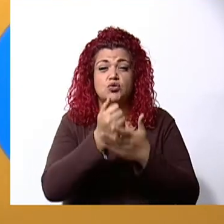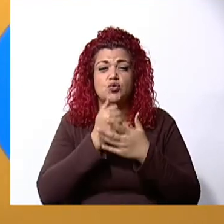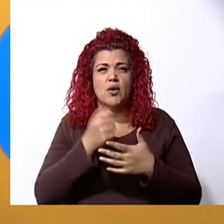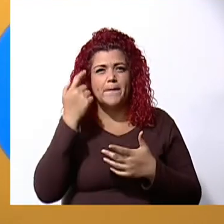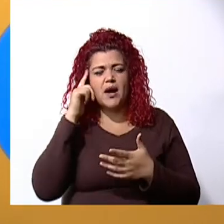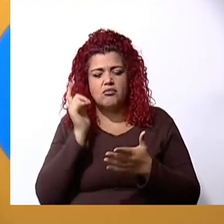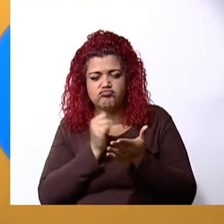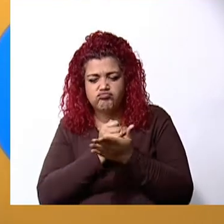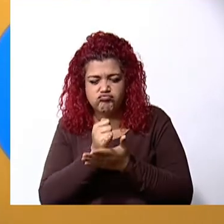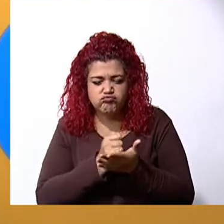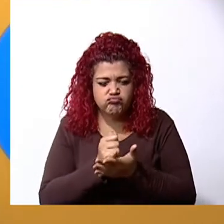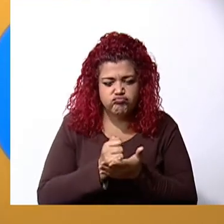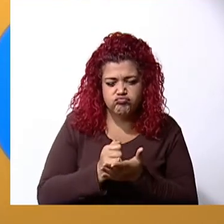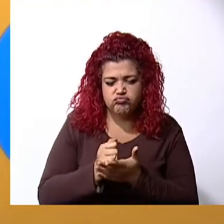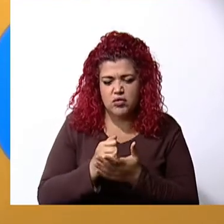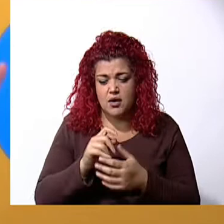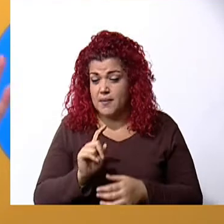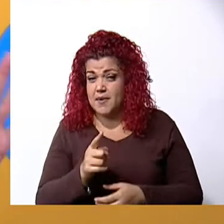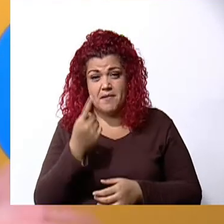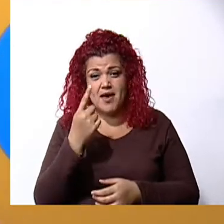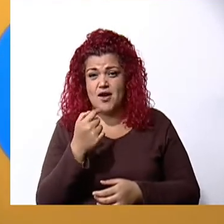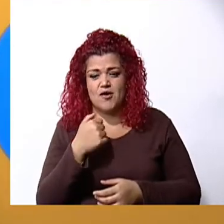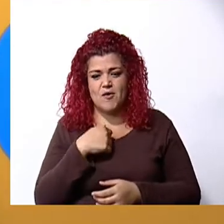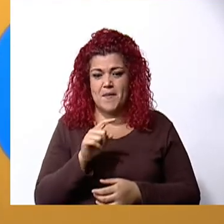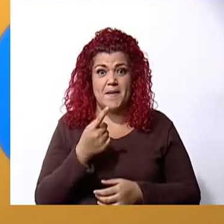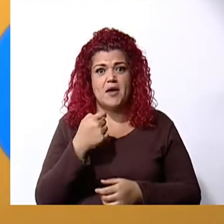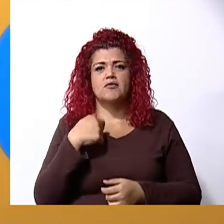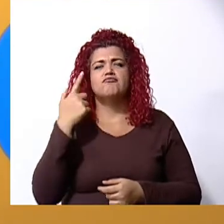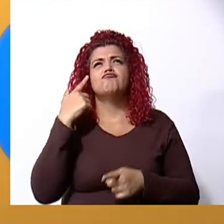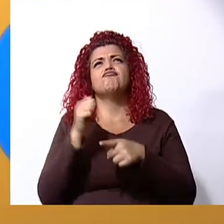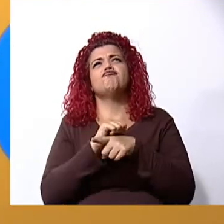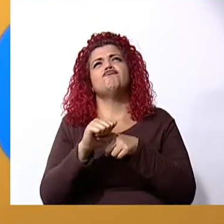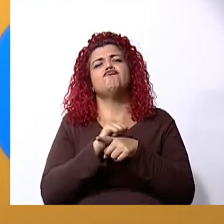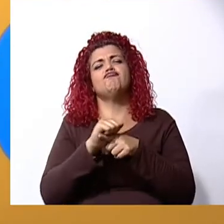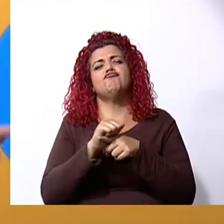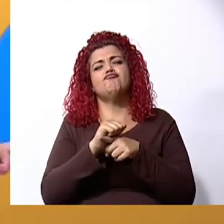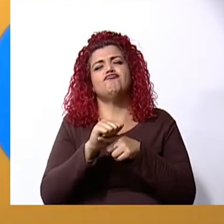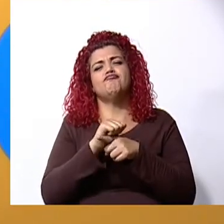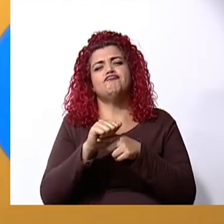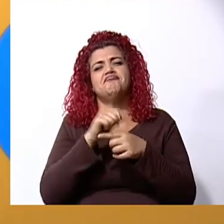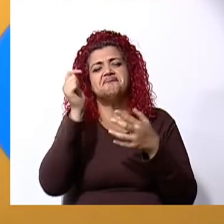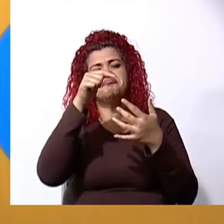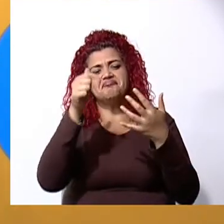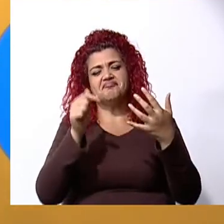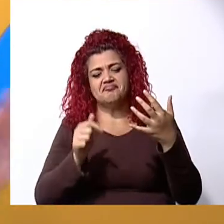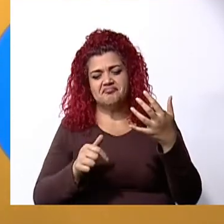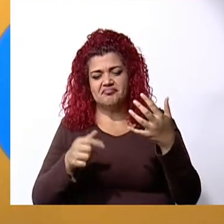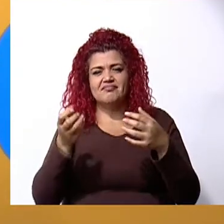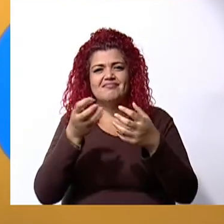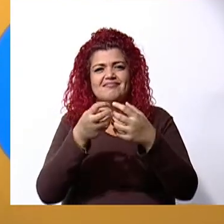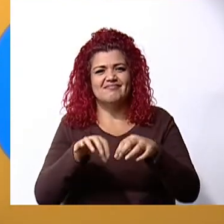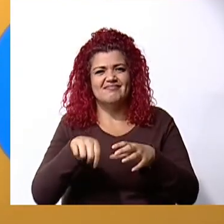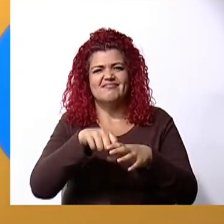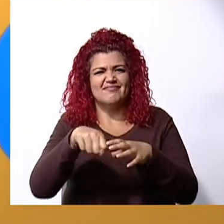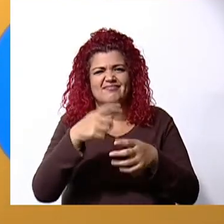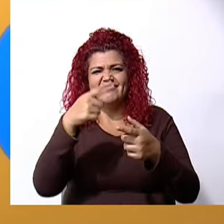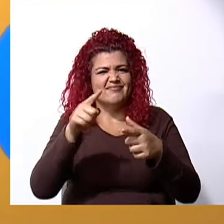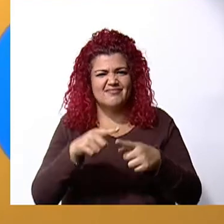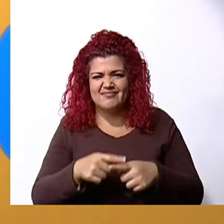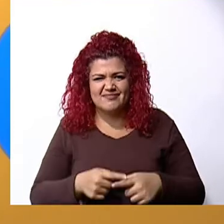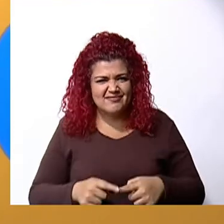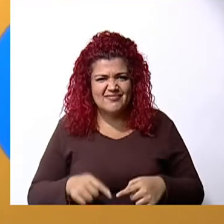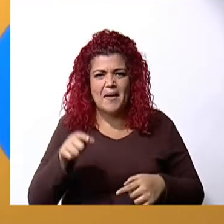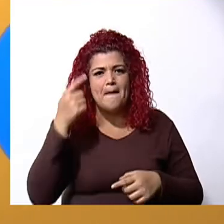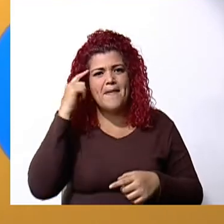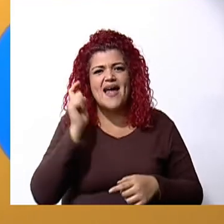eso. Así que primeramente lo que vamos a hacer es repasar los ingredientes de esa riquísima receta que preparamos la